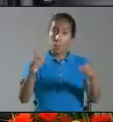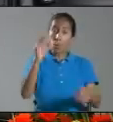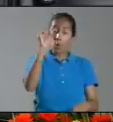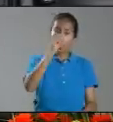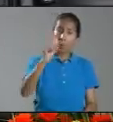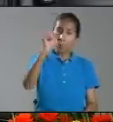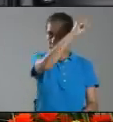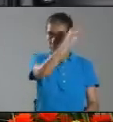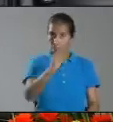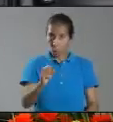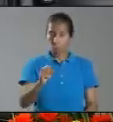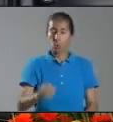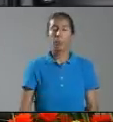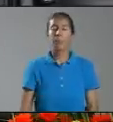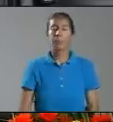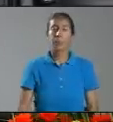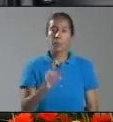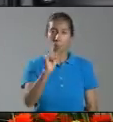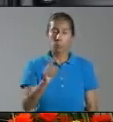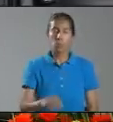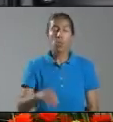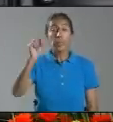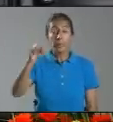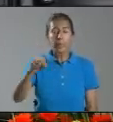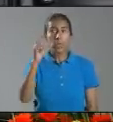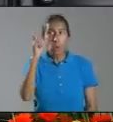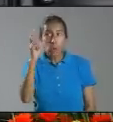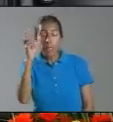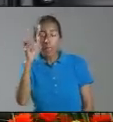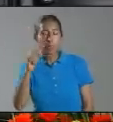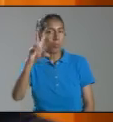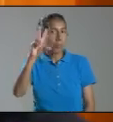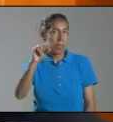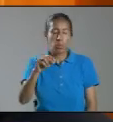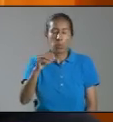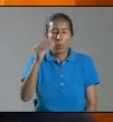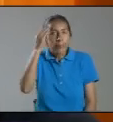no, sí oyeron, pero no entendieron.